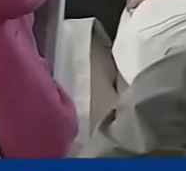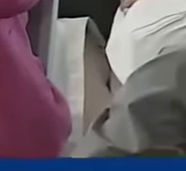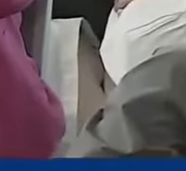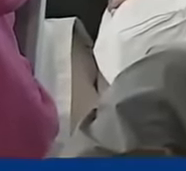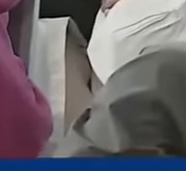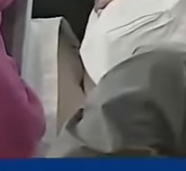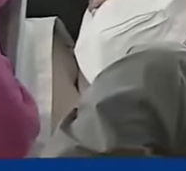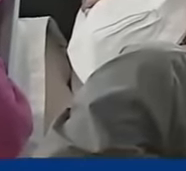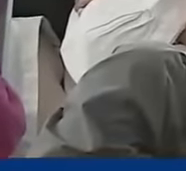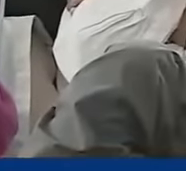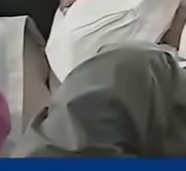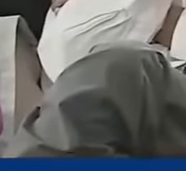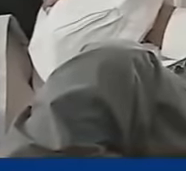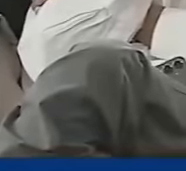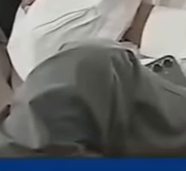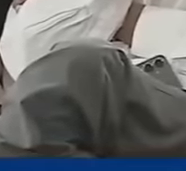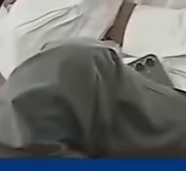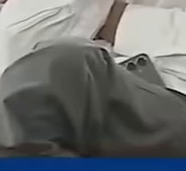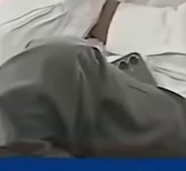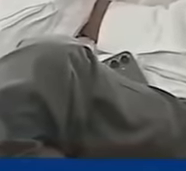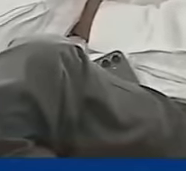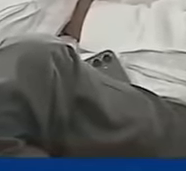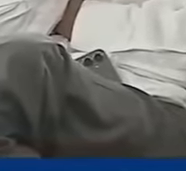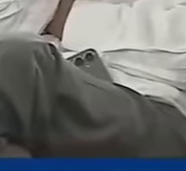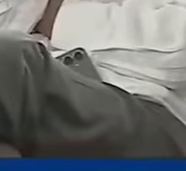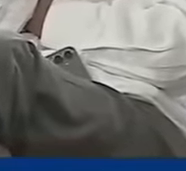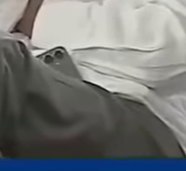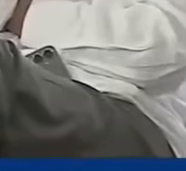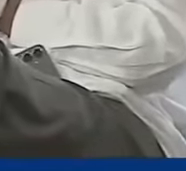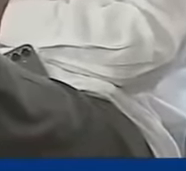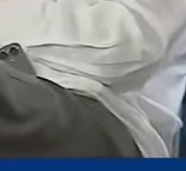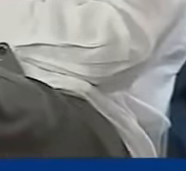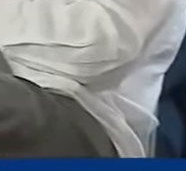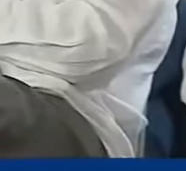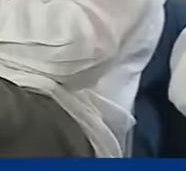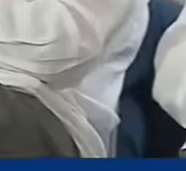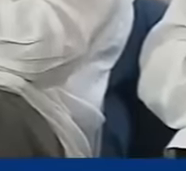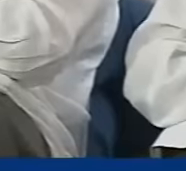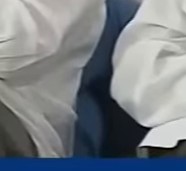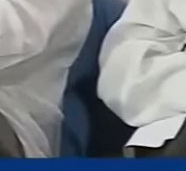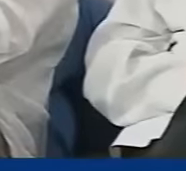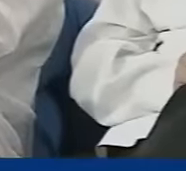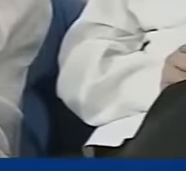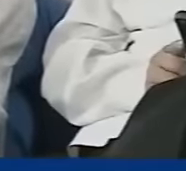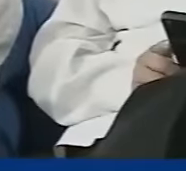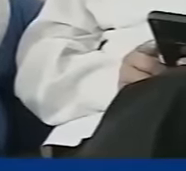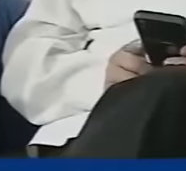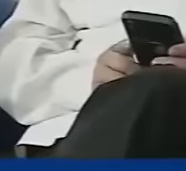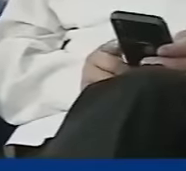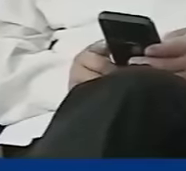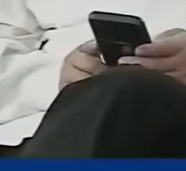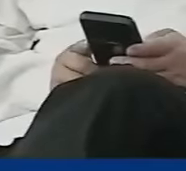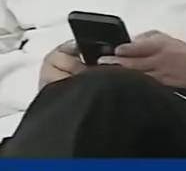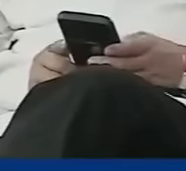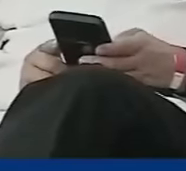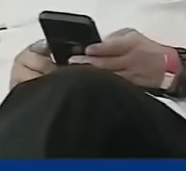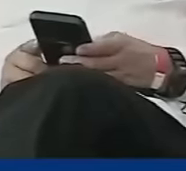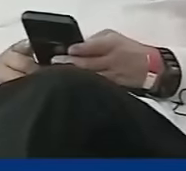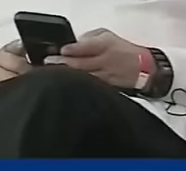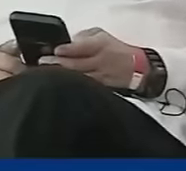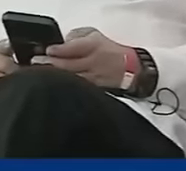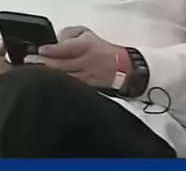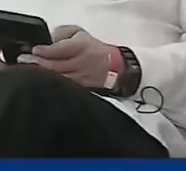de Sudamérica le dicen los pelucones, que no son otras cosas que el gran capital, los multimillonarios, los que se creen dueños de